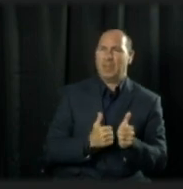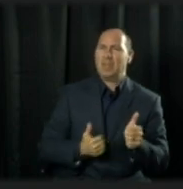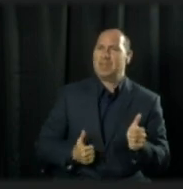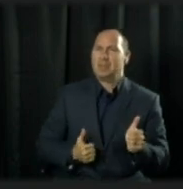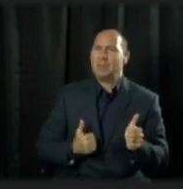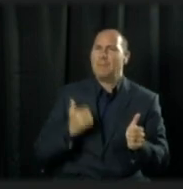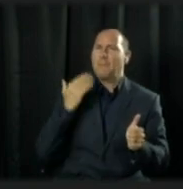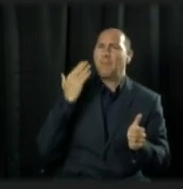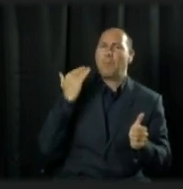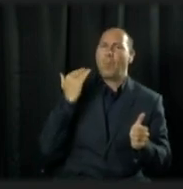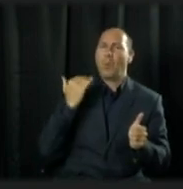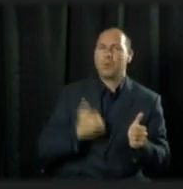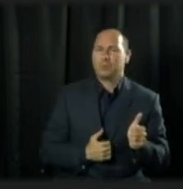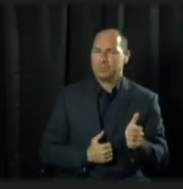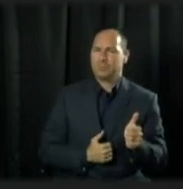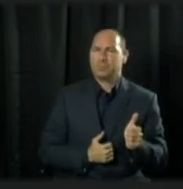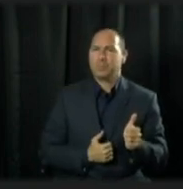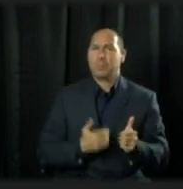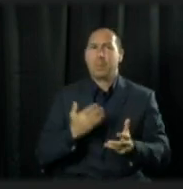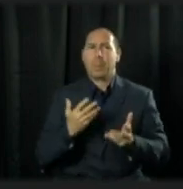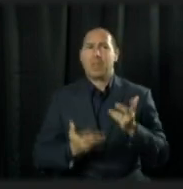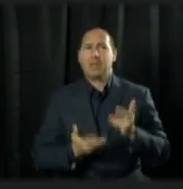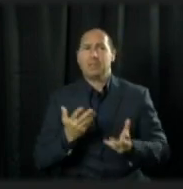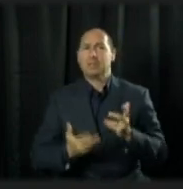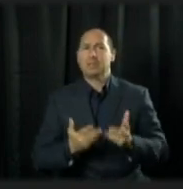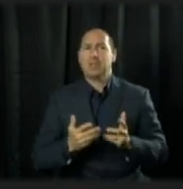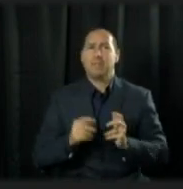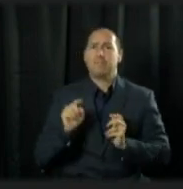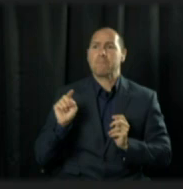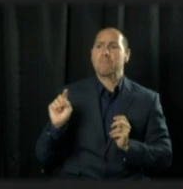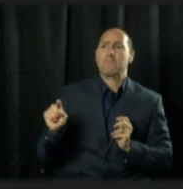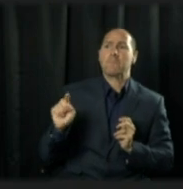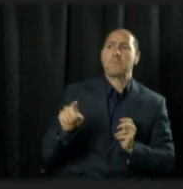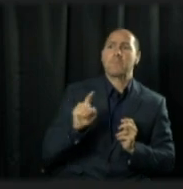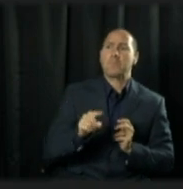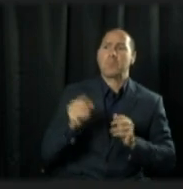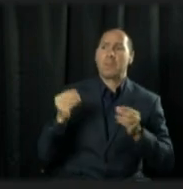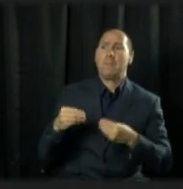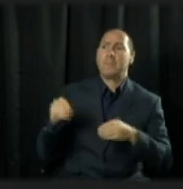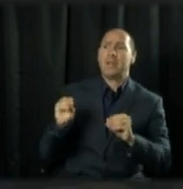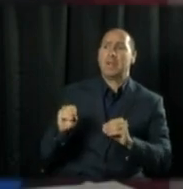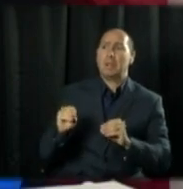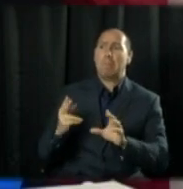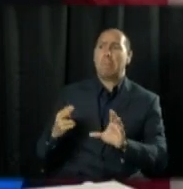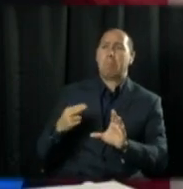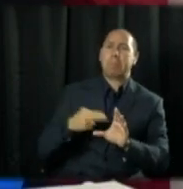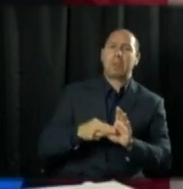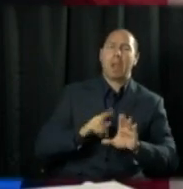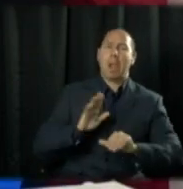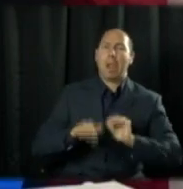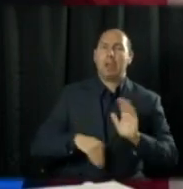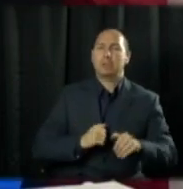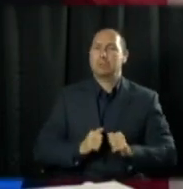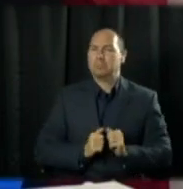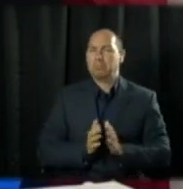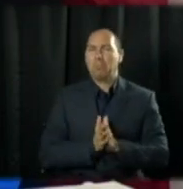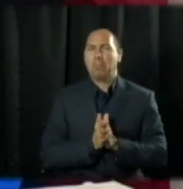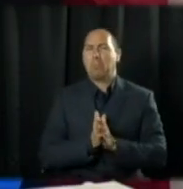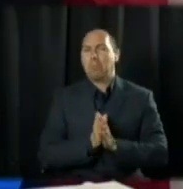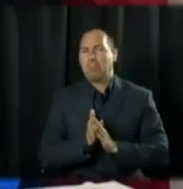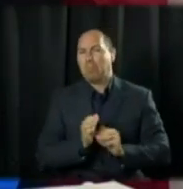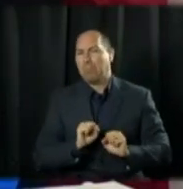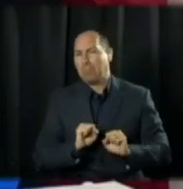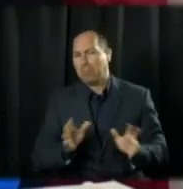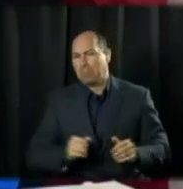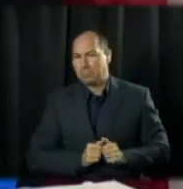causa de esos atrasos. He escuchado informes que hay una falta de interés por los participantes del mercado. Yo voy a comentar sobre el primero